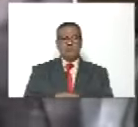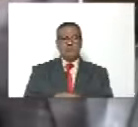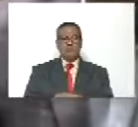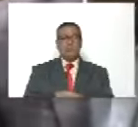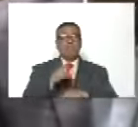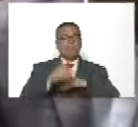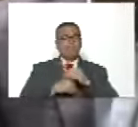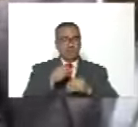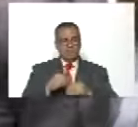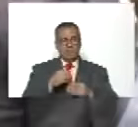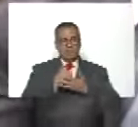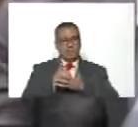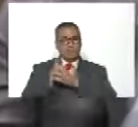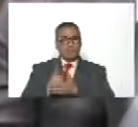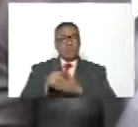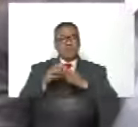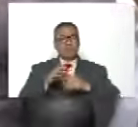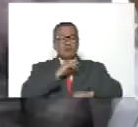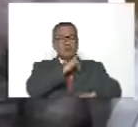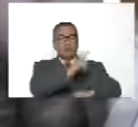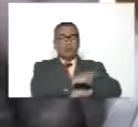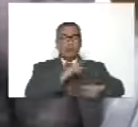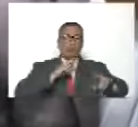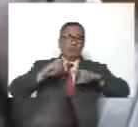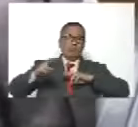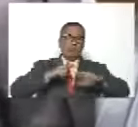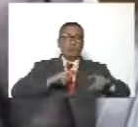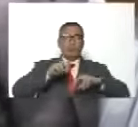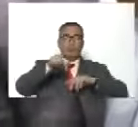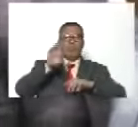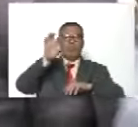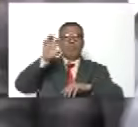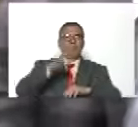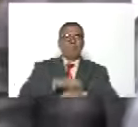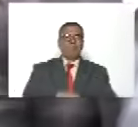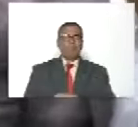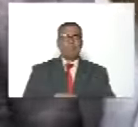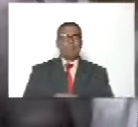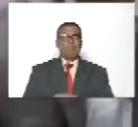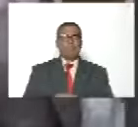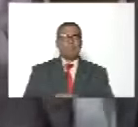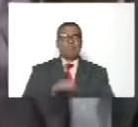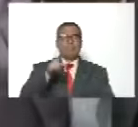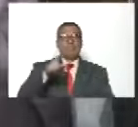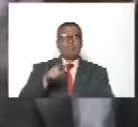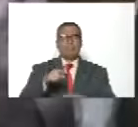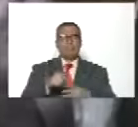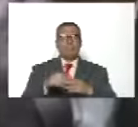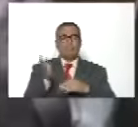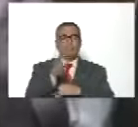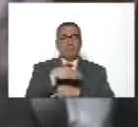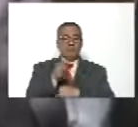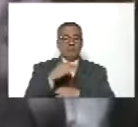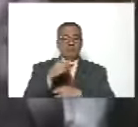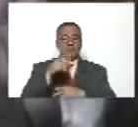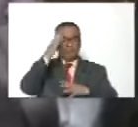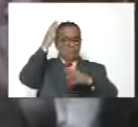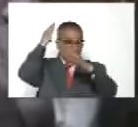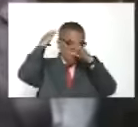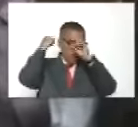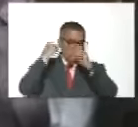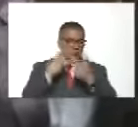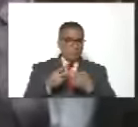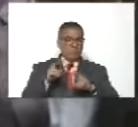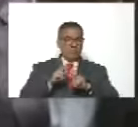nos van a vitalizar y fortalecer las relaciones con este país. Ella asume las banderas de la diplomacia de